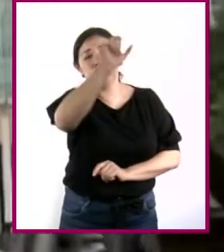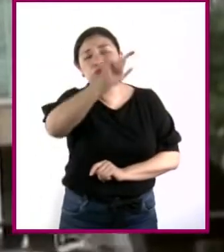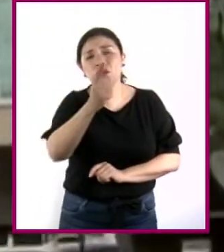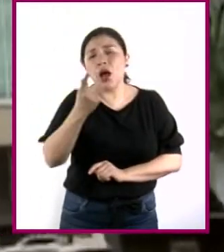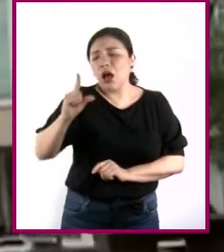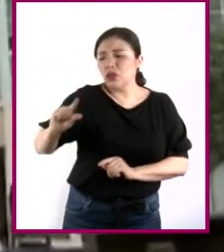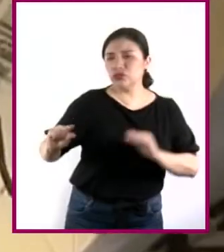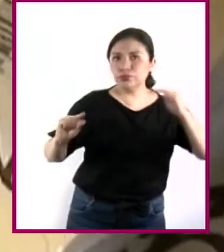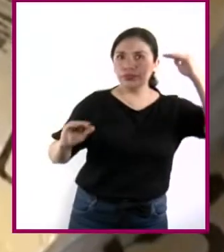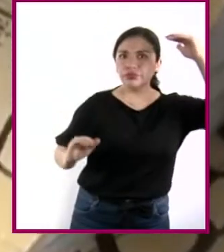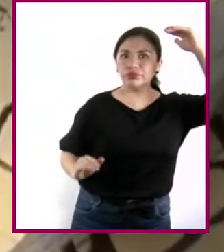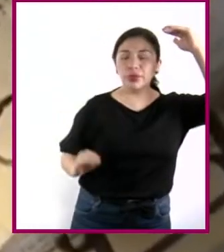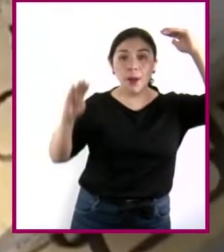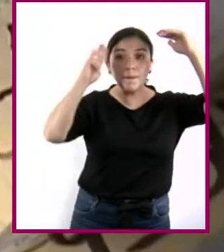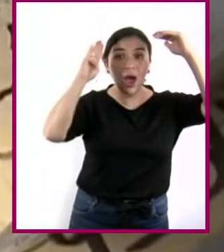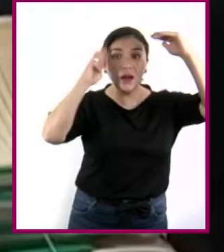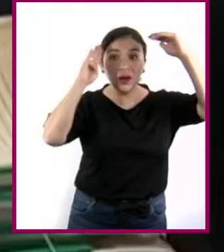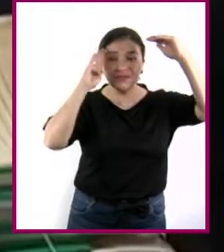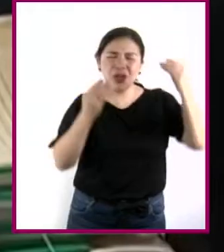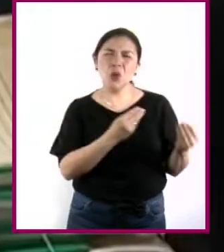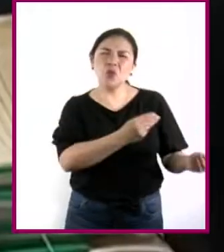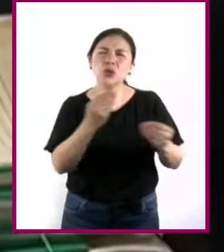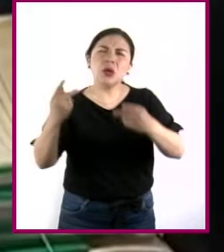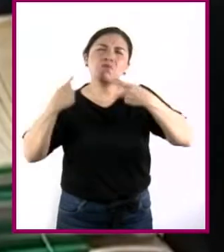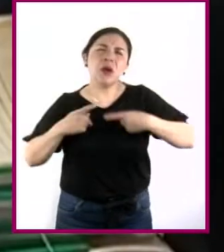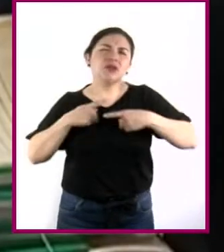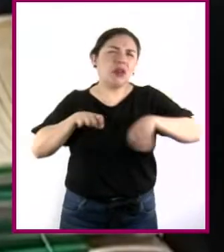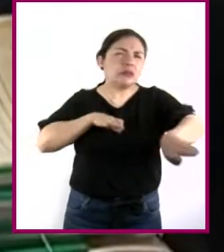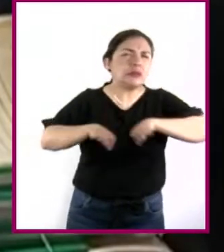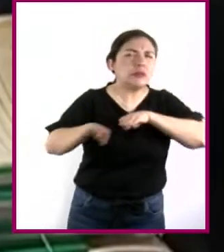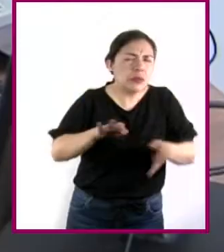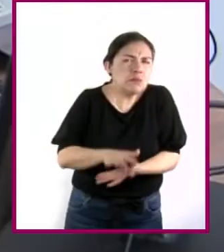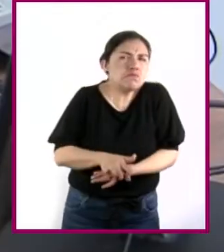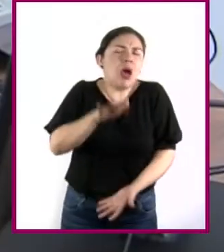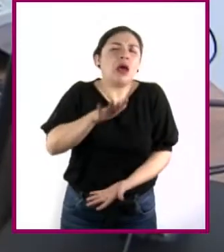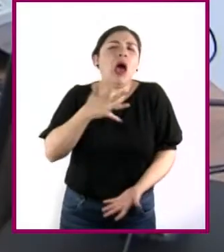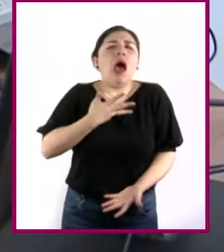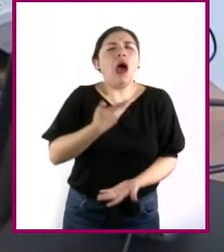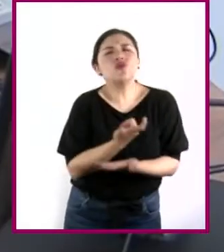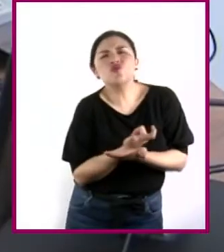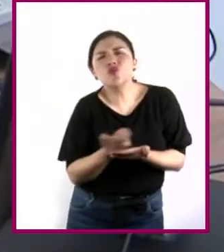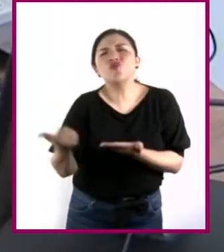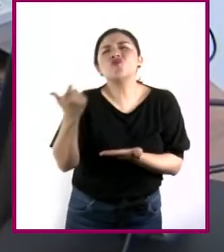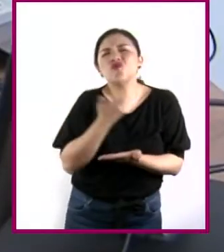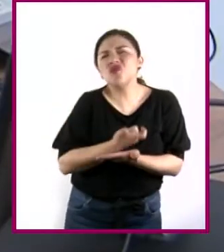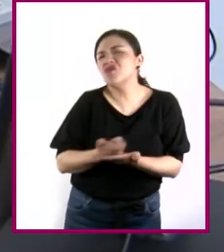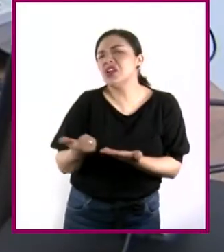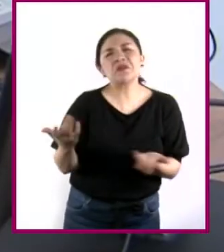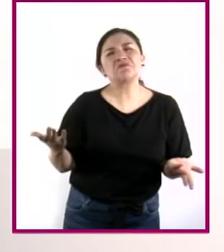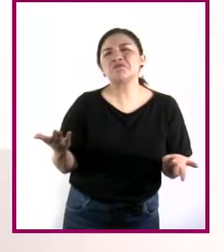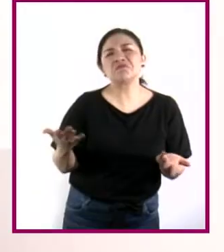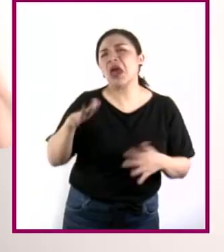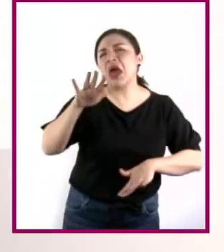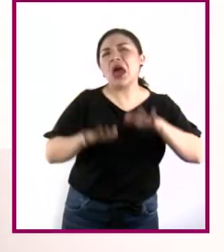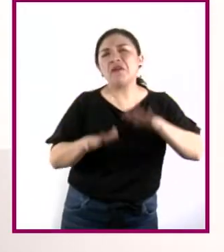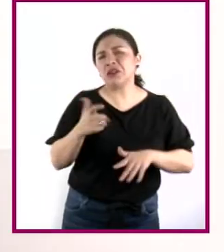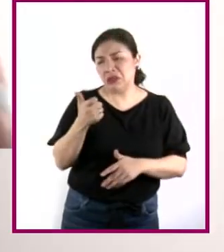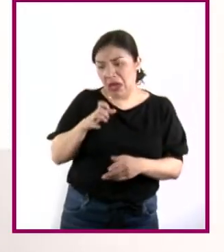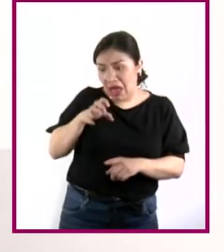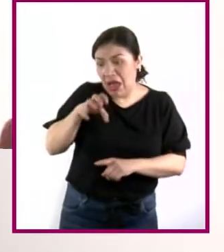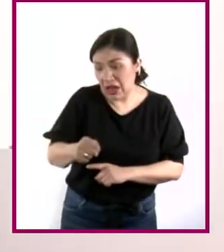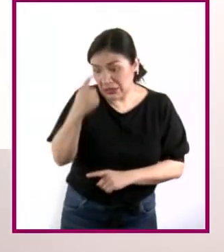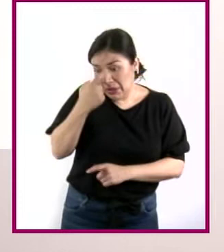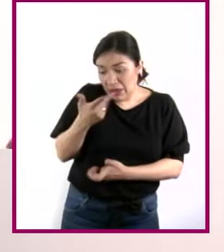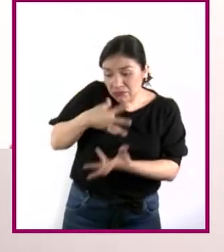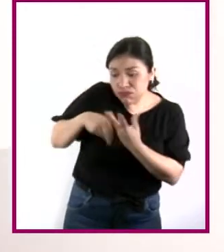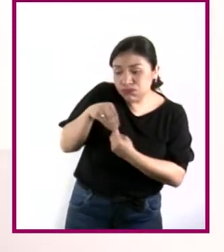La gran mayoría y la base de los trabajadores tienen ingresos que muchas veces no alcanzan ni para cubrir